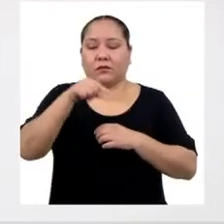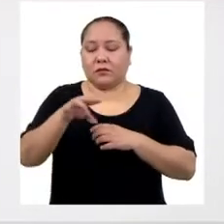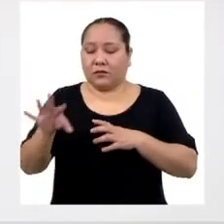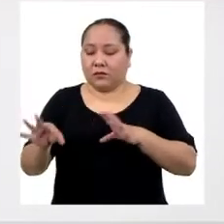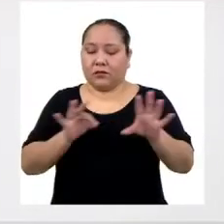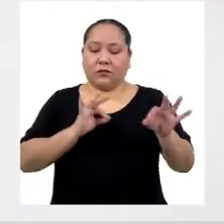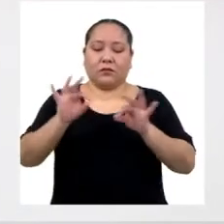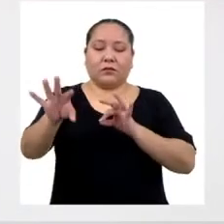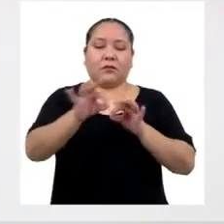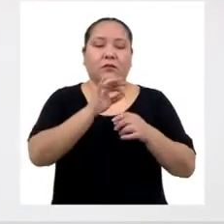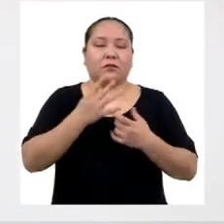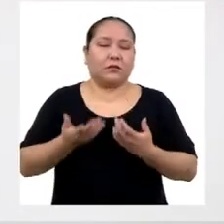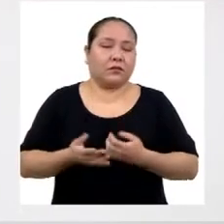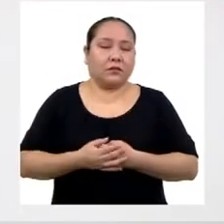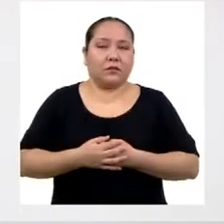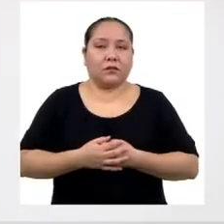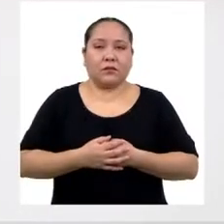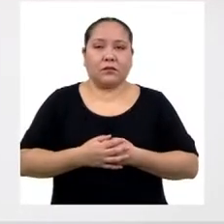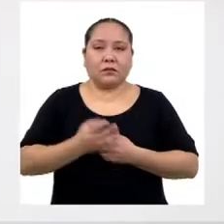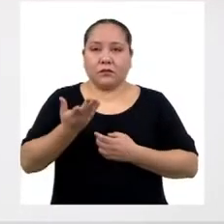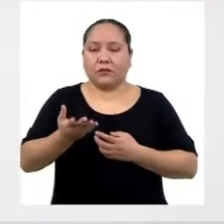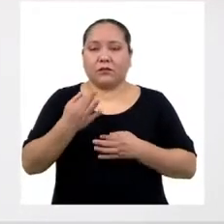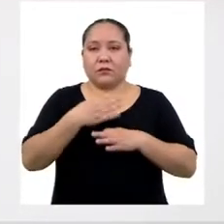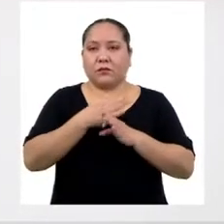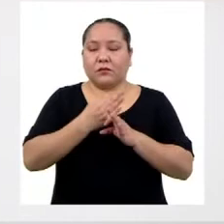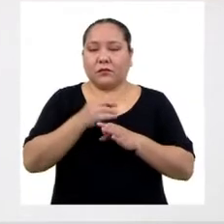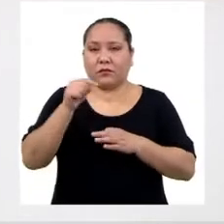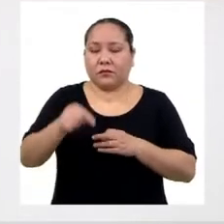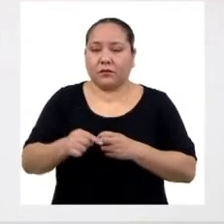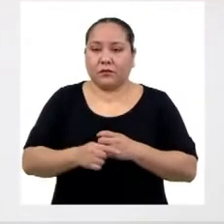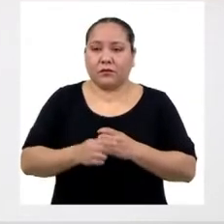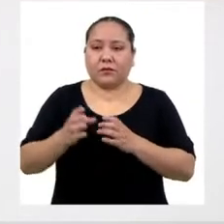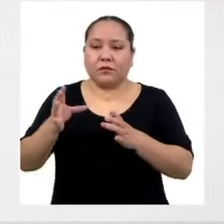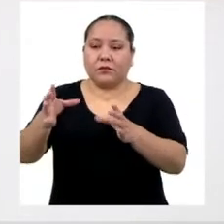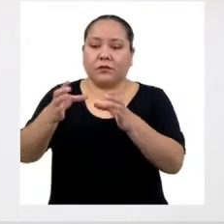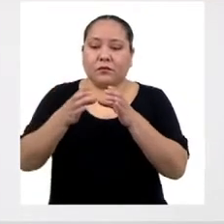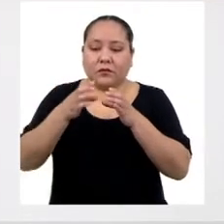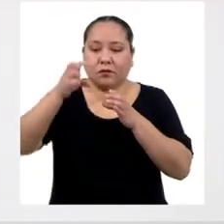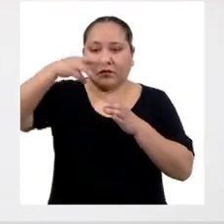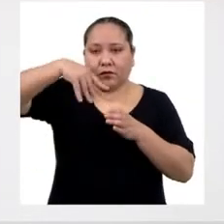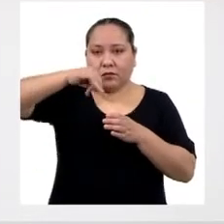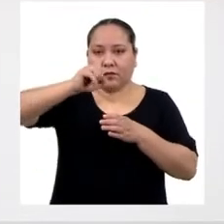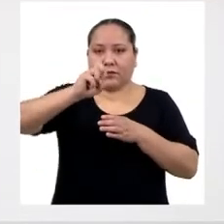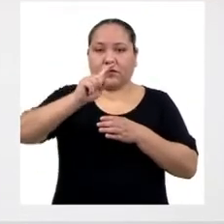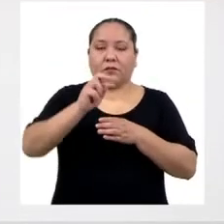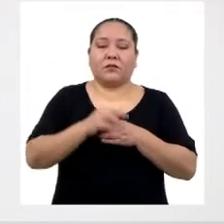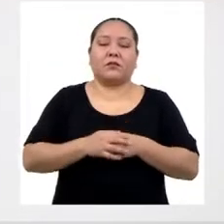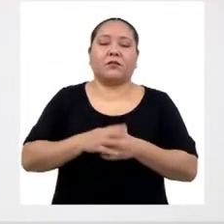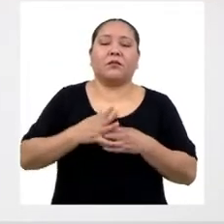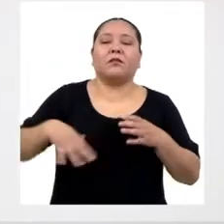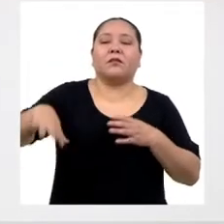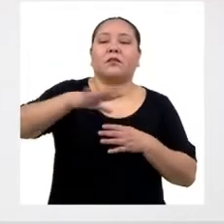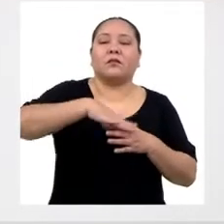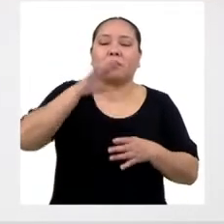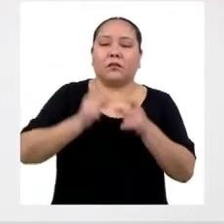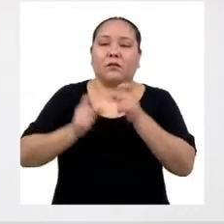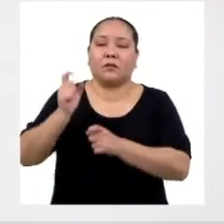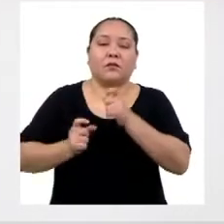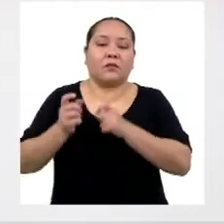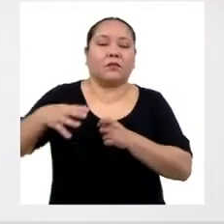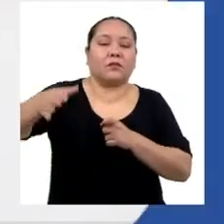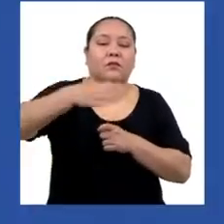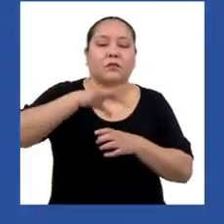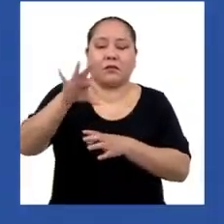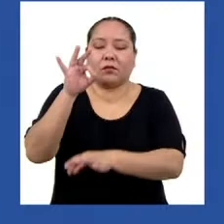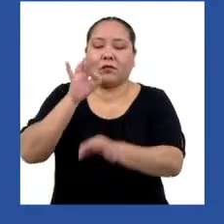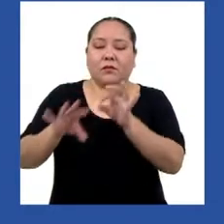azar algunas de ellas, de modo que la muestra quede conformada por todos los elementos de dichas secciones